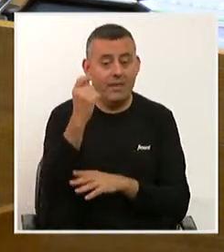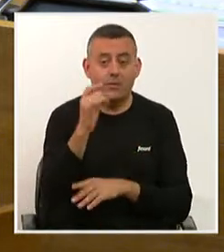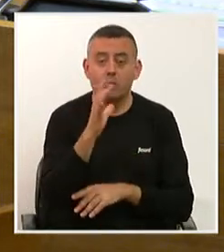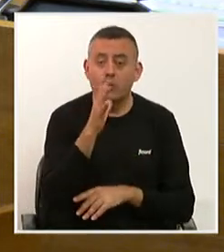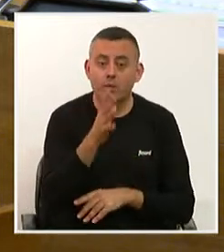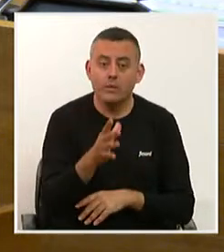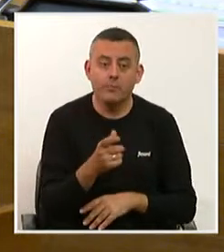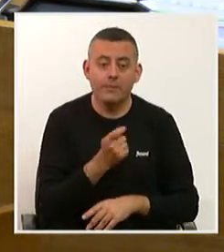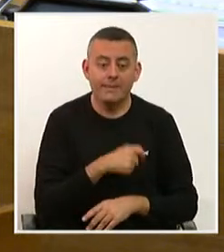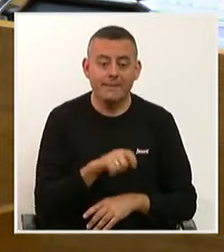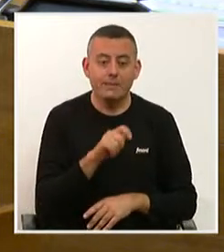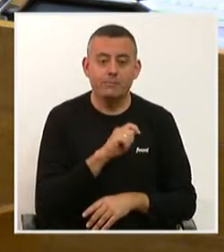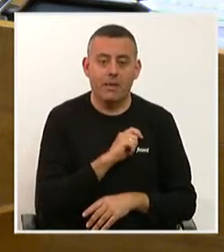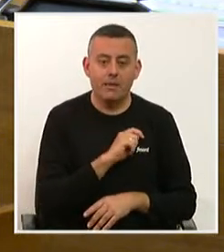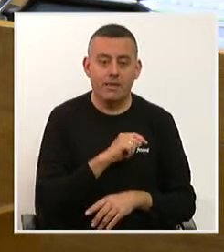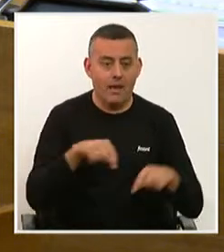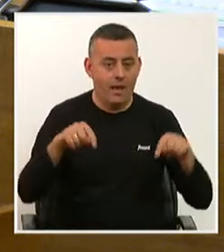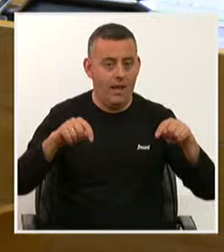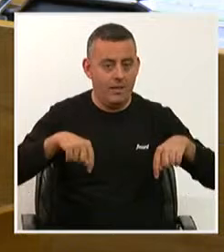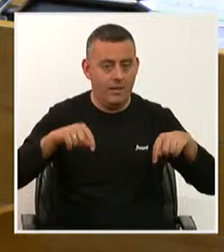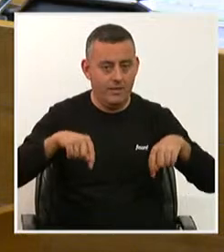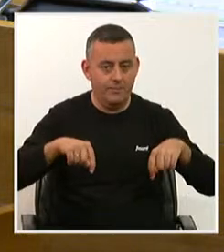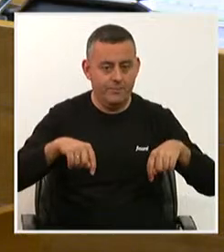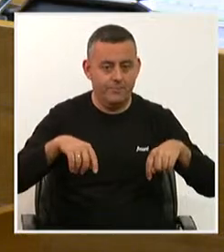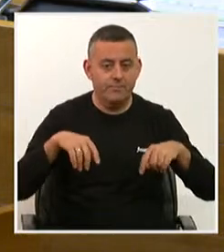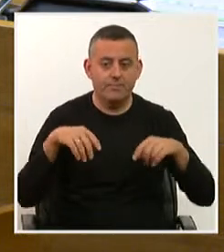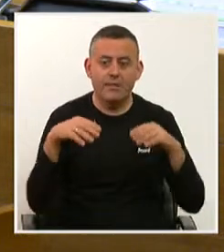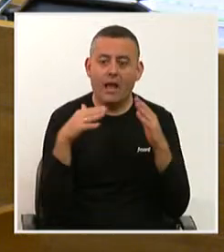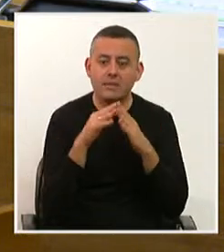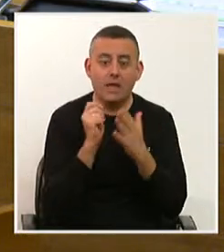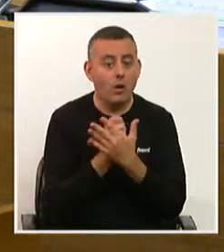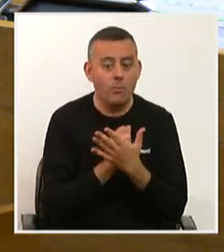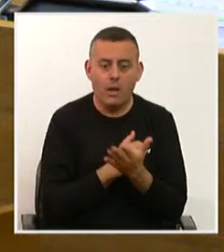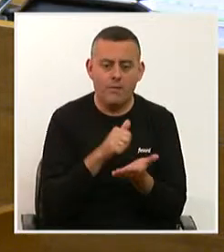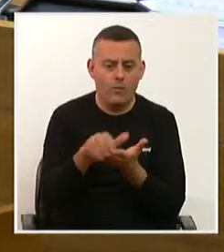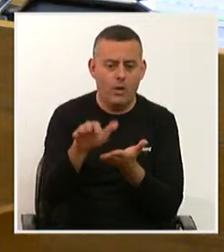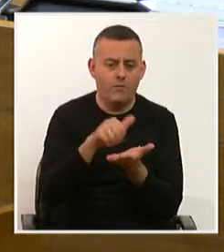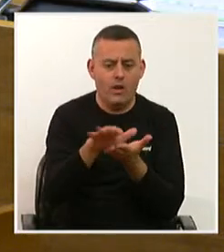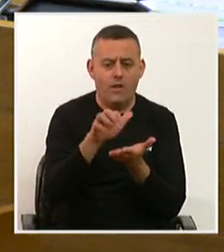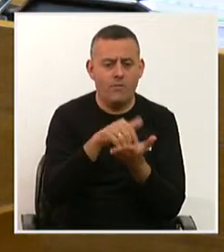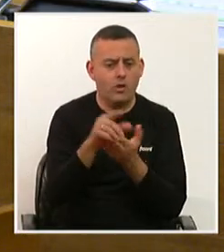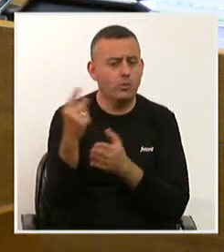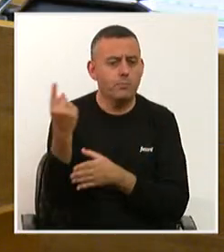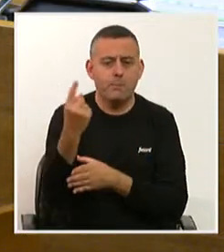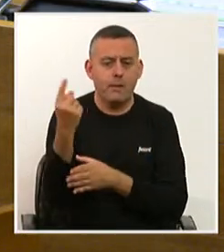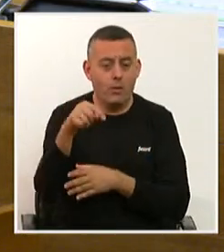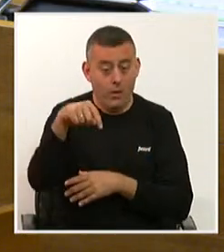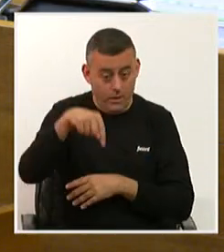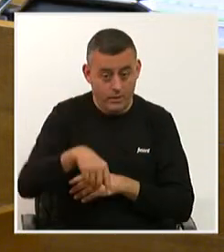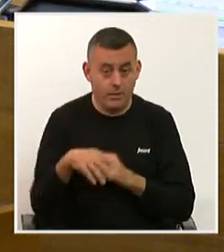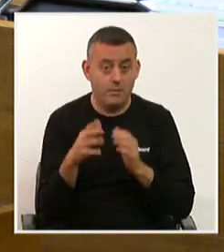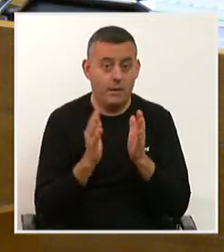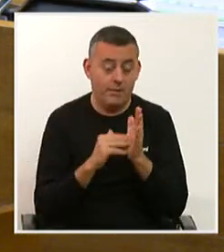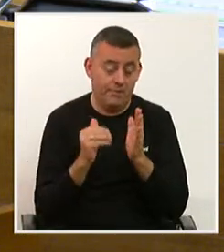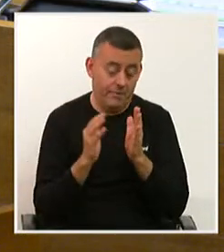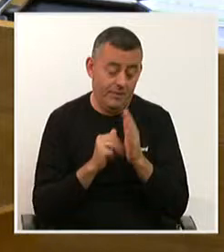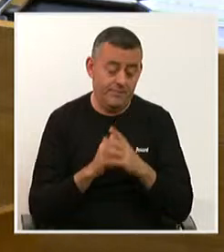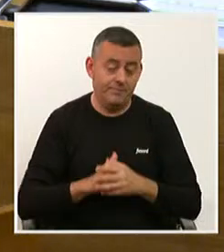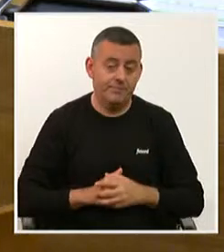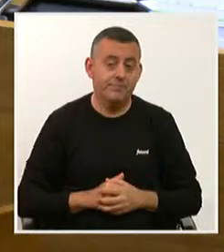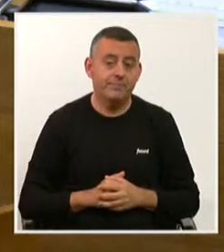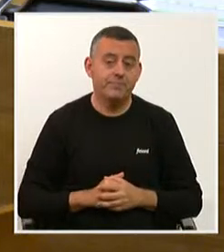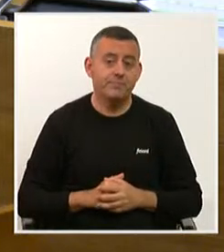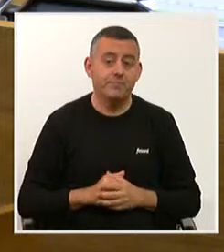liderazgo en España ser líderes en deshaucios en materia de vivienda nos han dejado el doble de